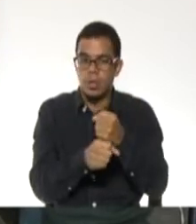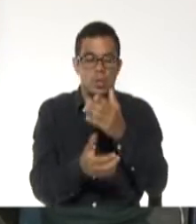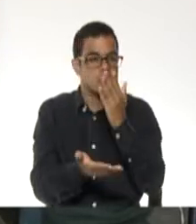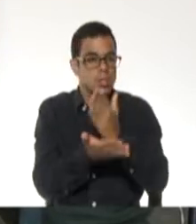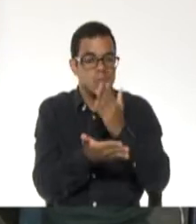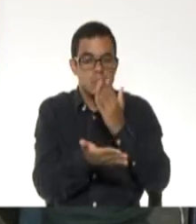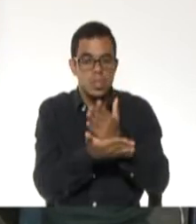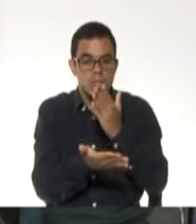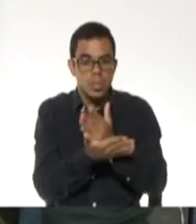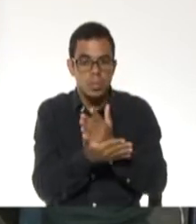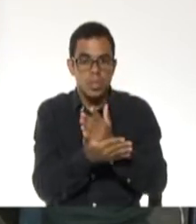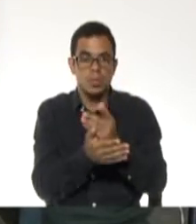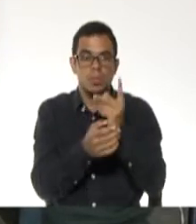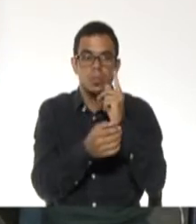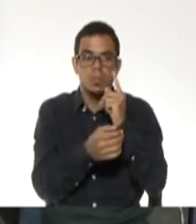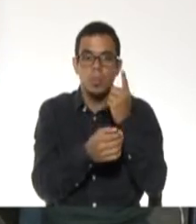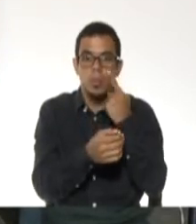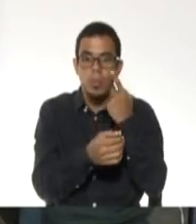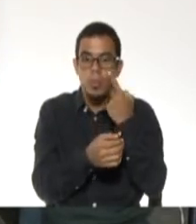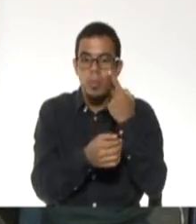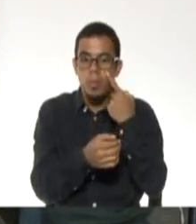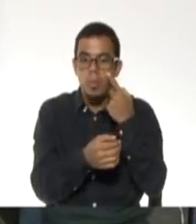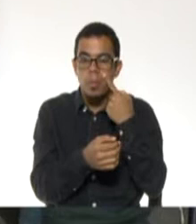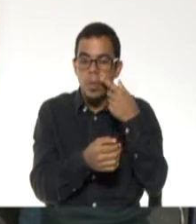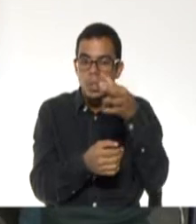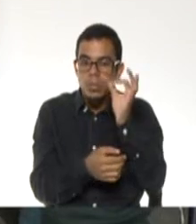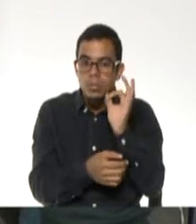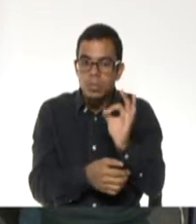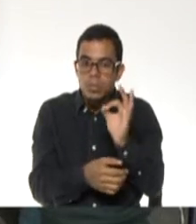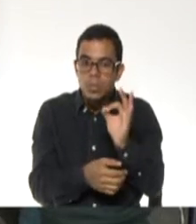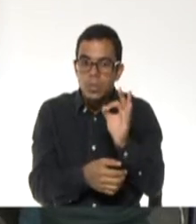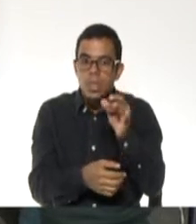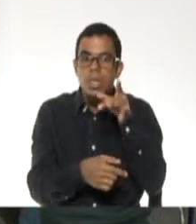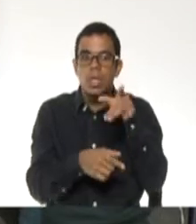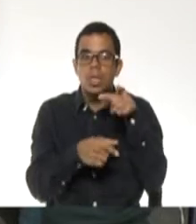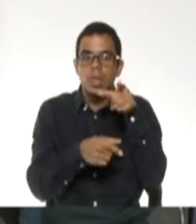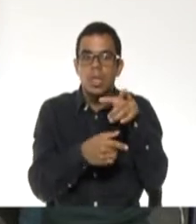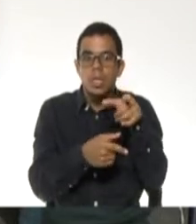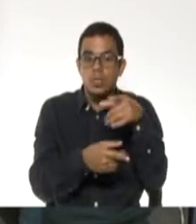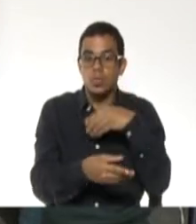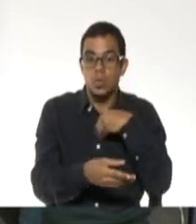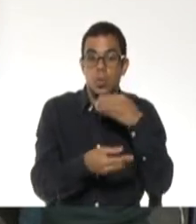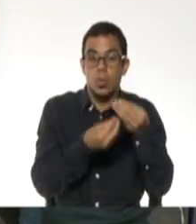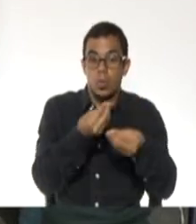atentos a aquellos riesgos, a aquellos factores de riesgo, aquellos